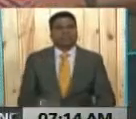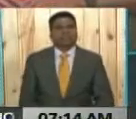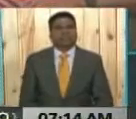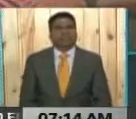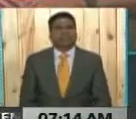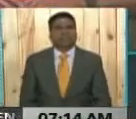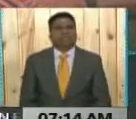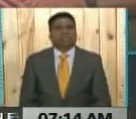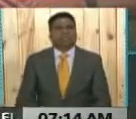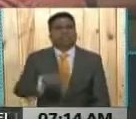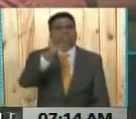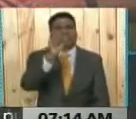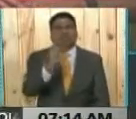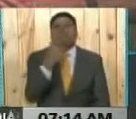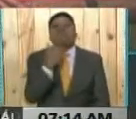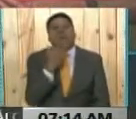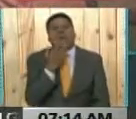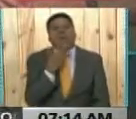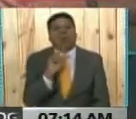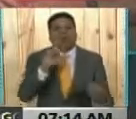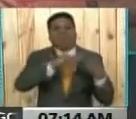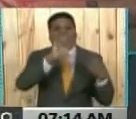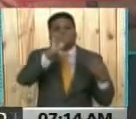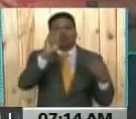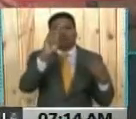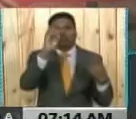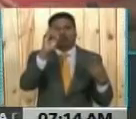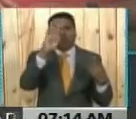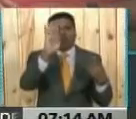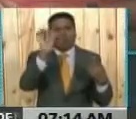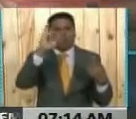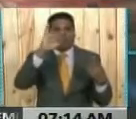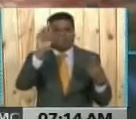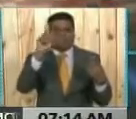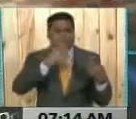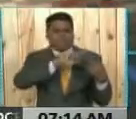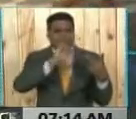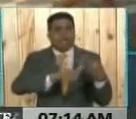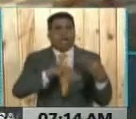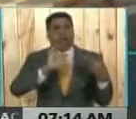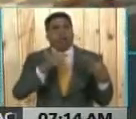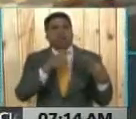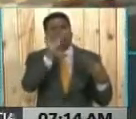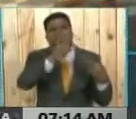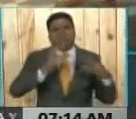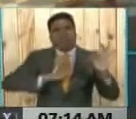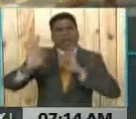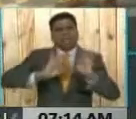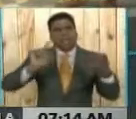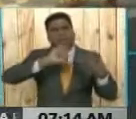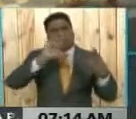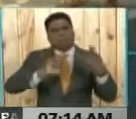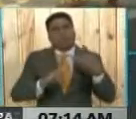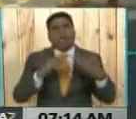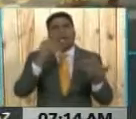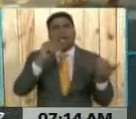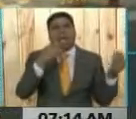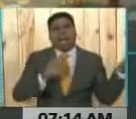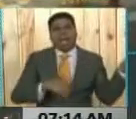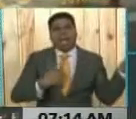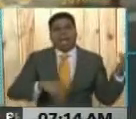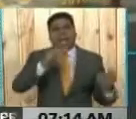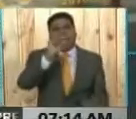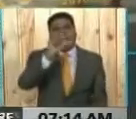Sobeida, César Rengifo, Reverón, etcétera, el maestro Luis Mariano, y logra Ali Primera